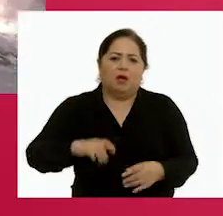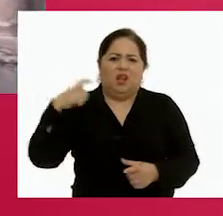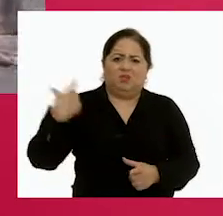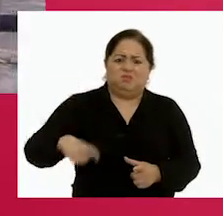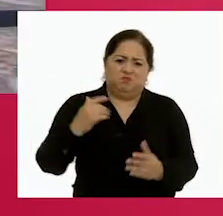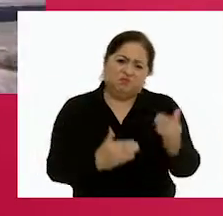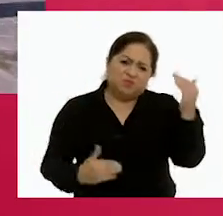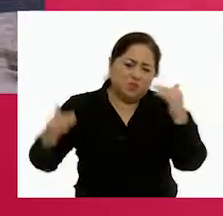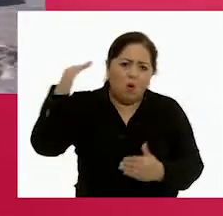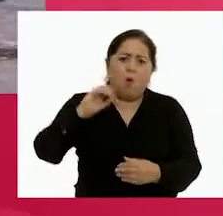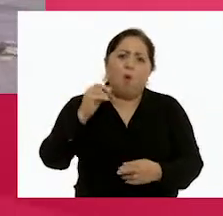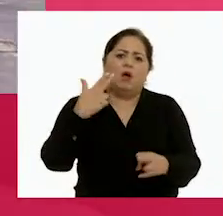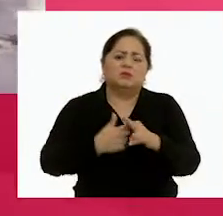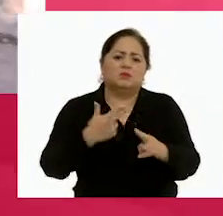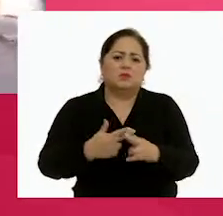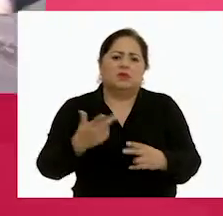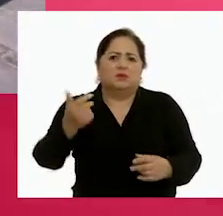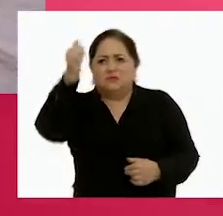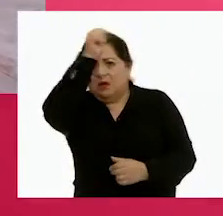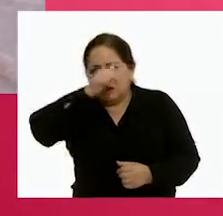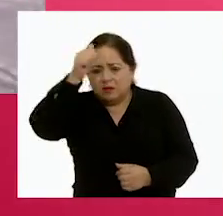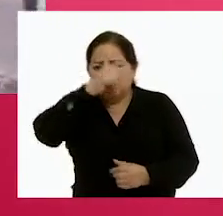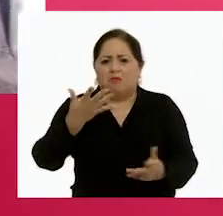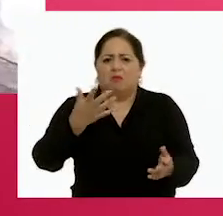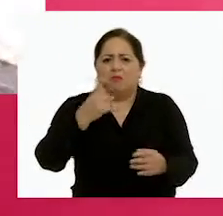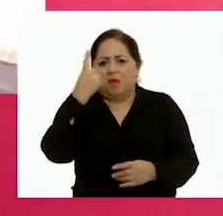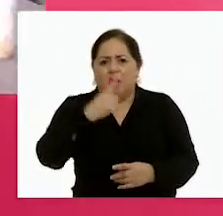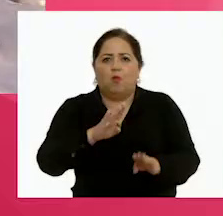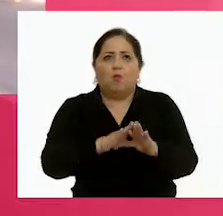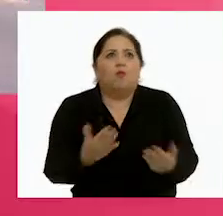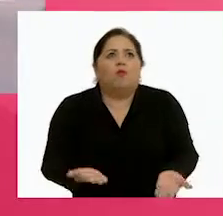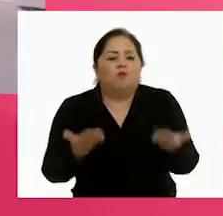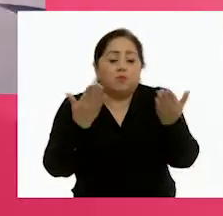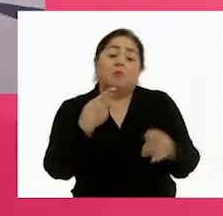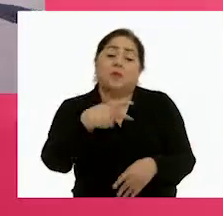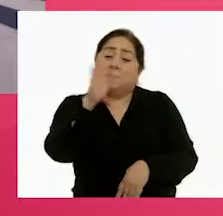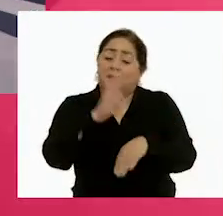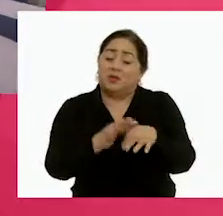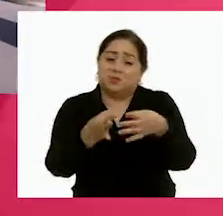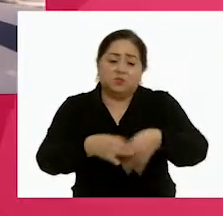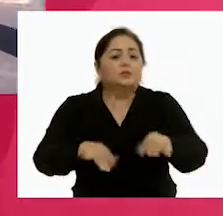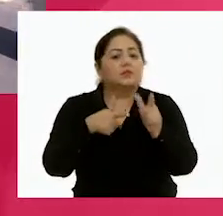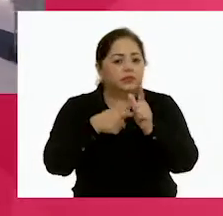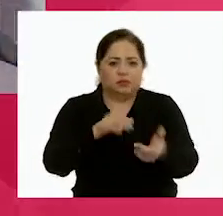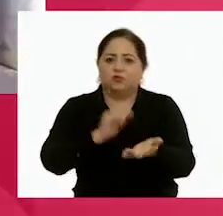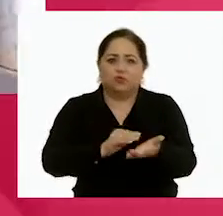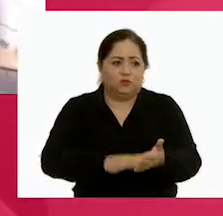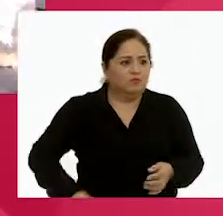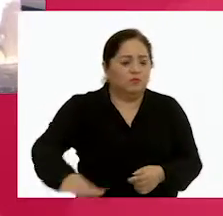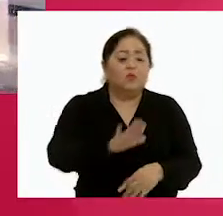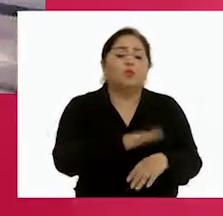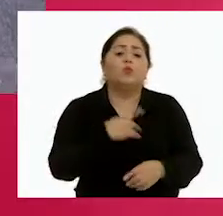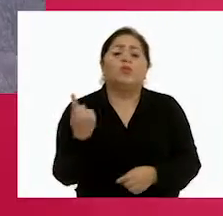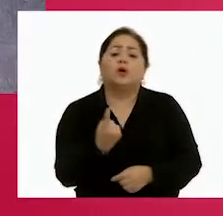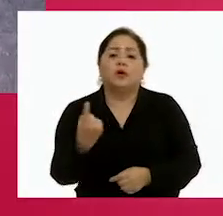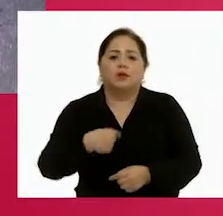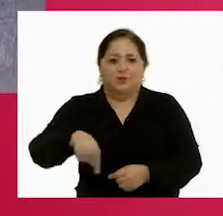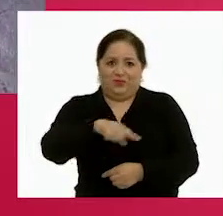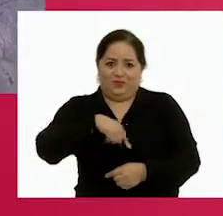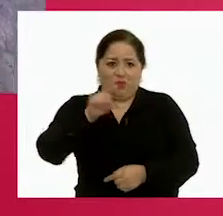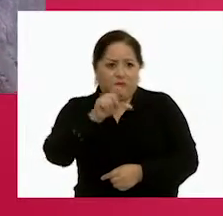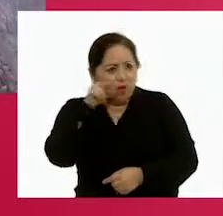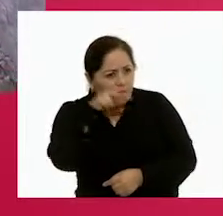burócratas, podrían ser hasta los guerreros o los sacerdotes para realizar algún tipo de ritual. Pero lo más importante sigue siendo el impluvio, porque el impluvio, nosotros